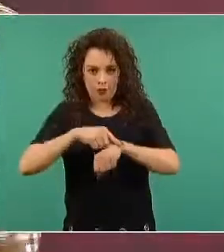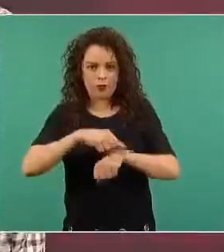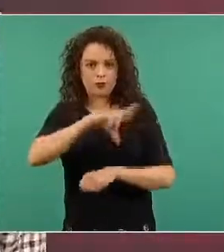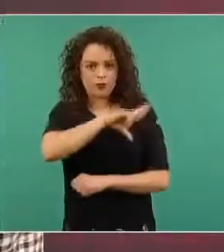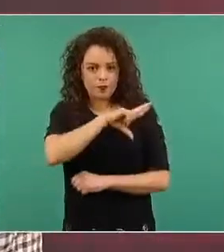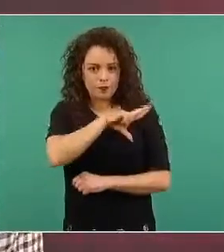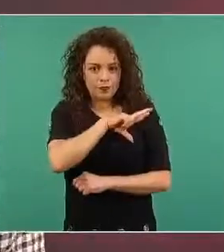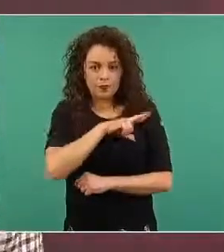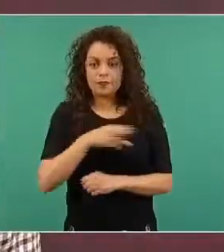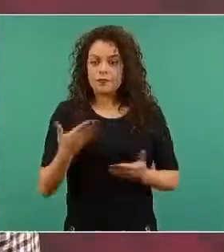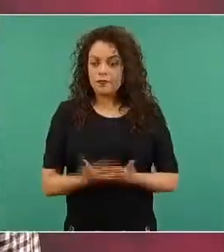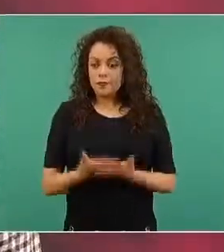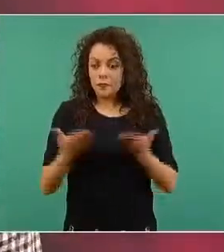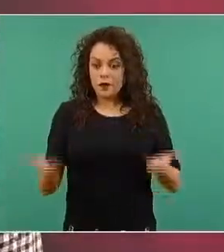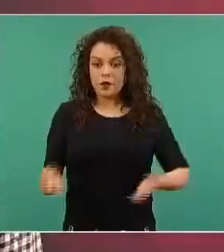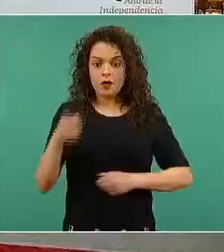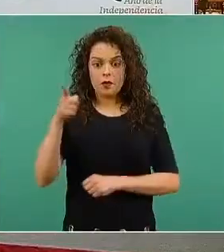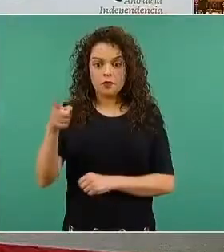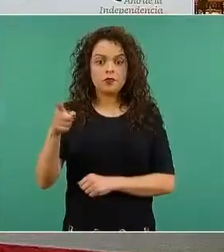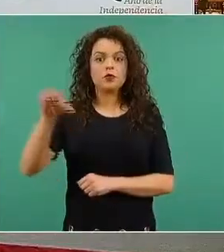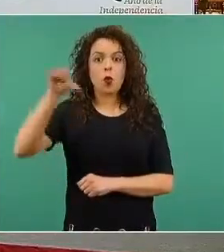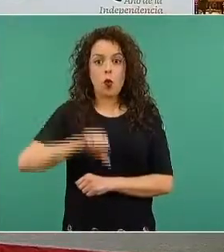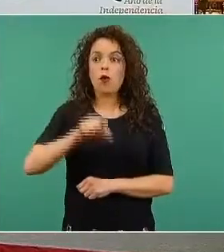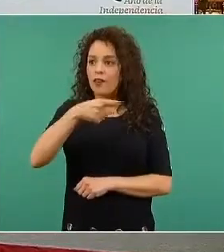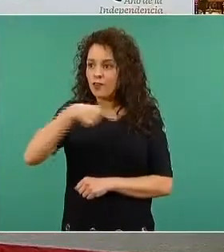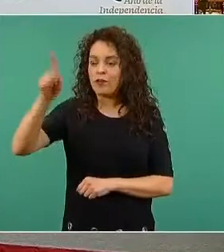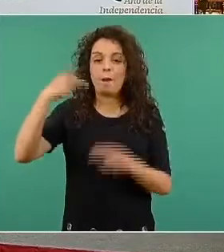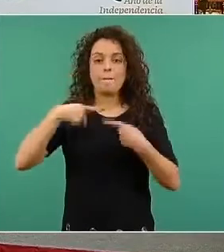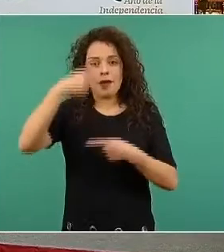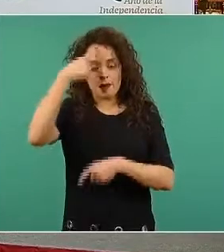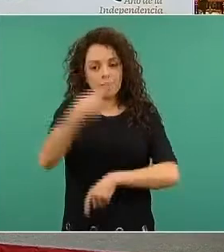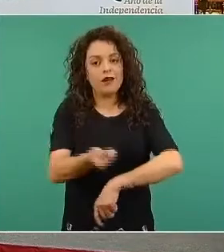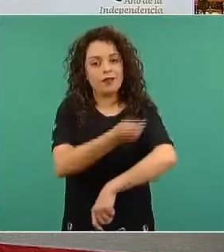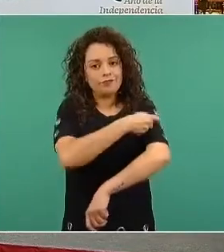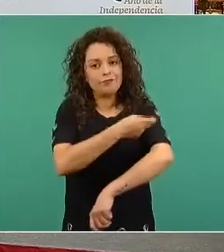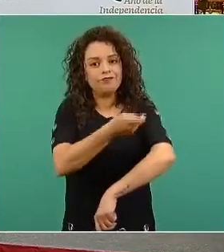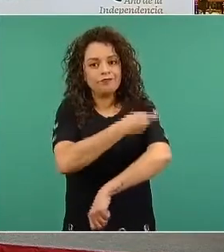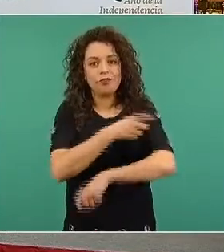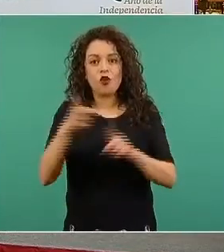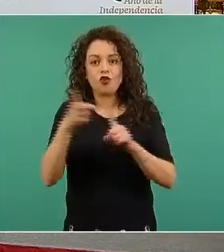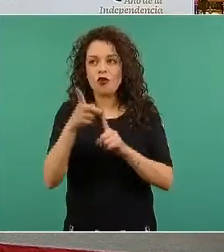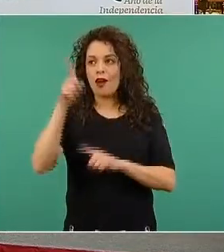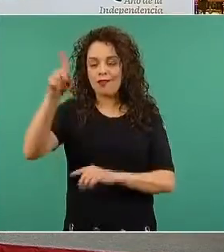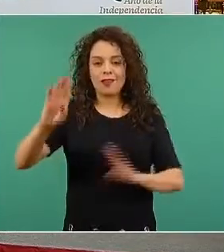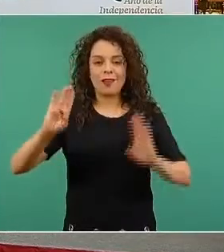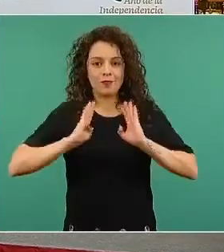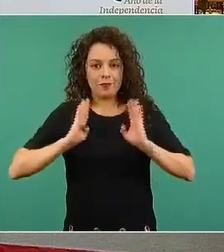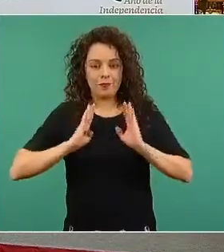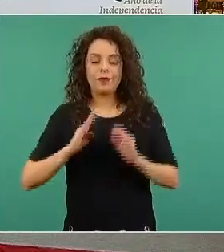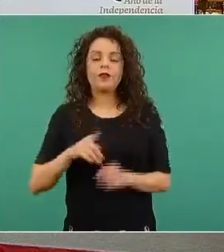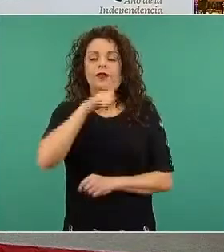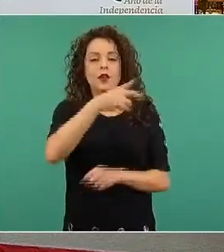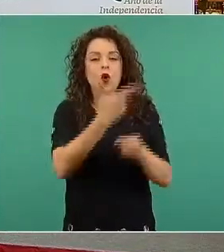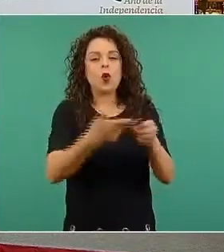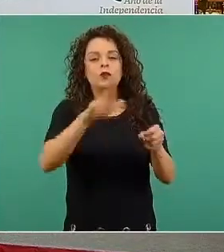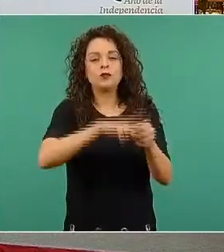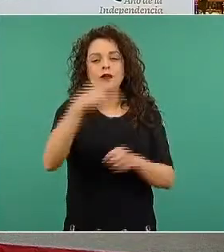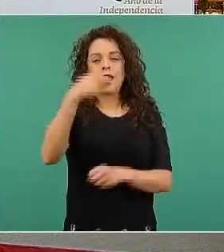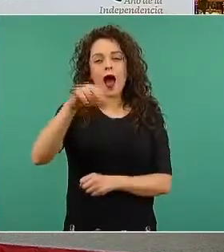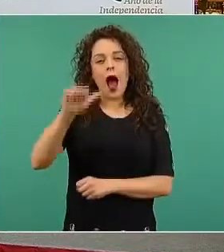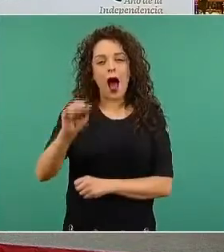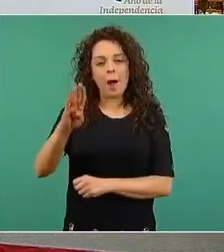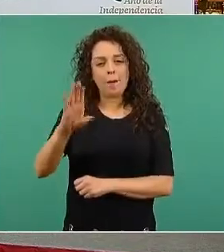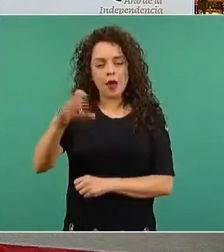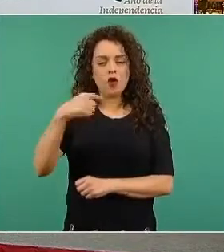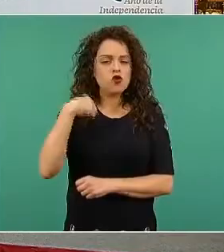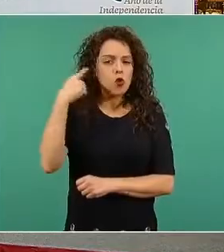que hoy precisamente llevó a su personal a vacunarse en el colegio militar, el hospital ABC, escuchaba yo en el radio